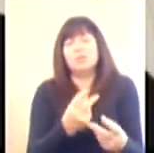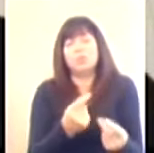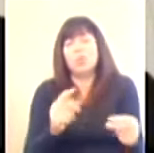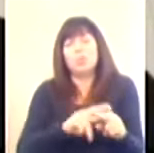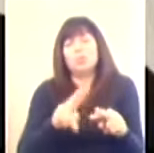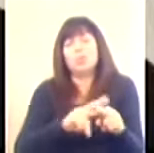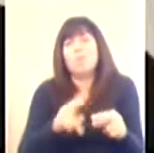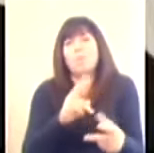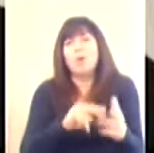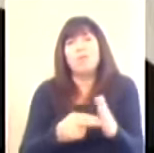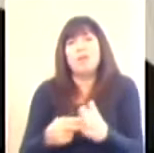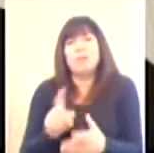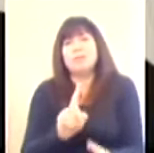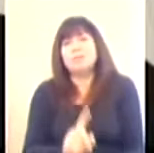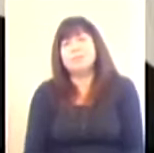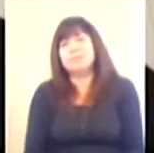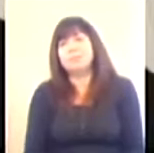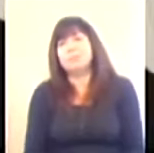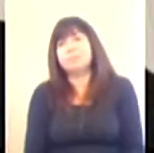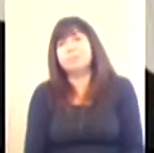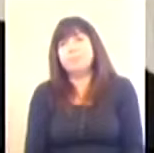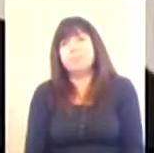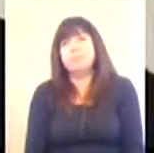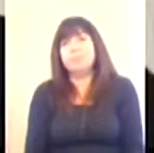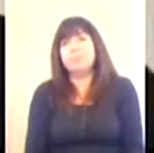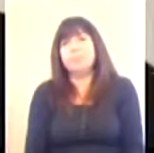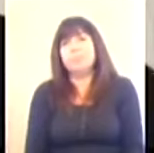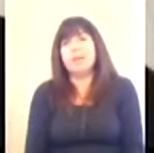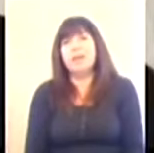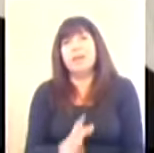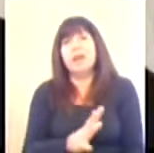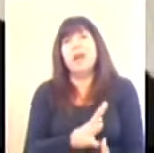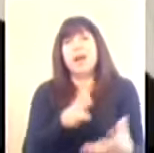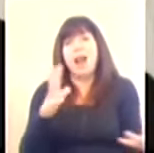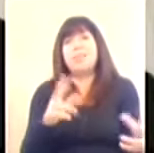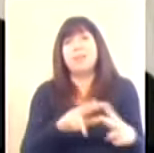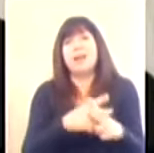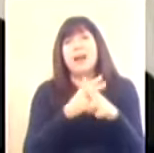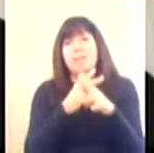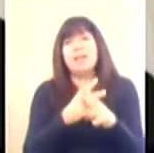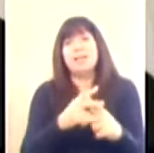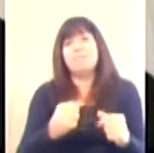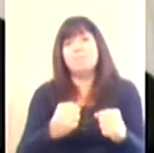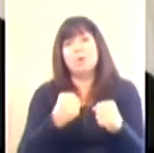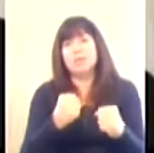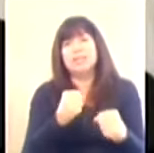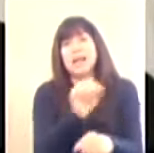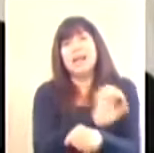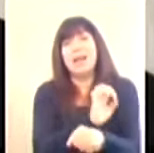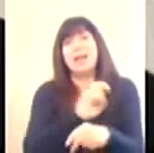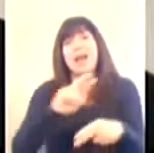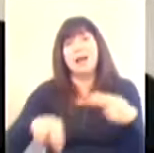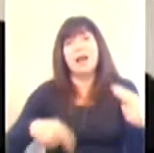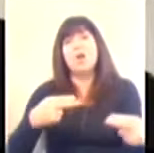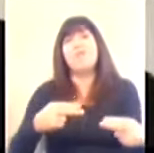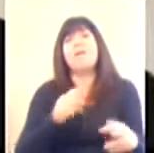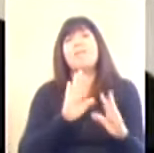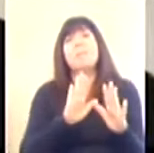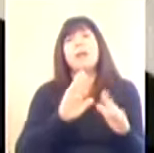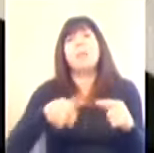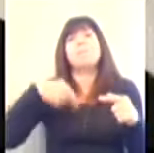con el enorme potencial de energías renovables que tenemos, es una gran herramienta para reemplazar la leña, y esperamos en las próximas semanas tener